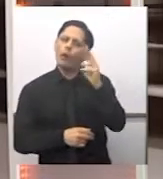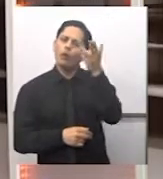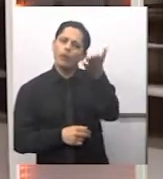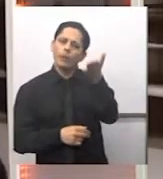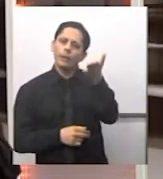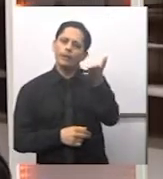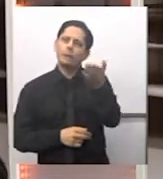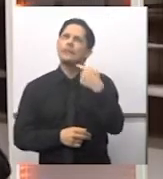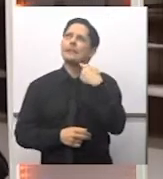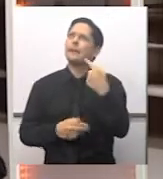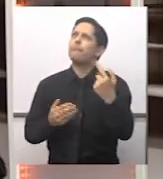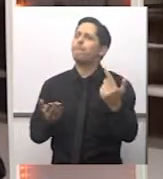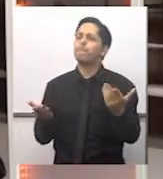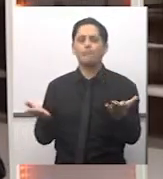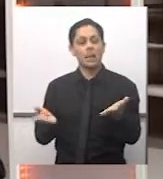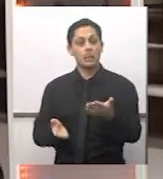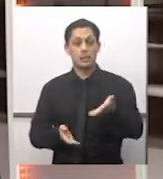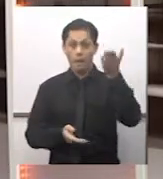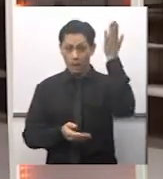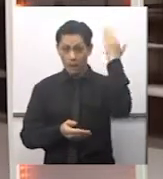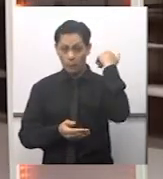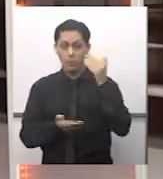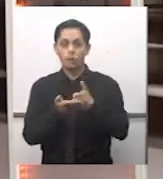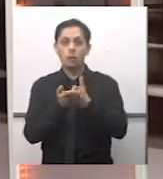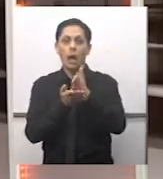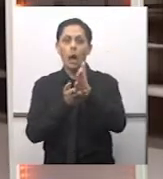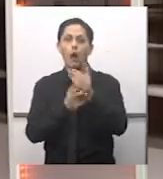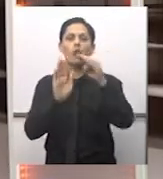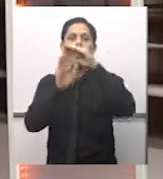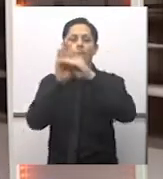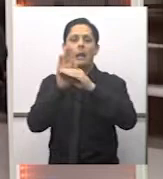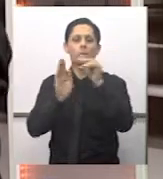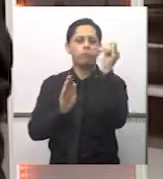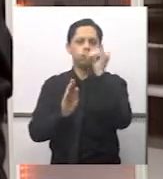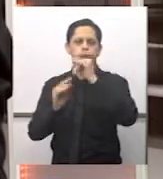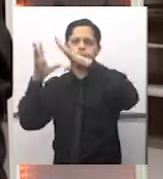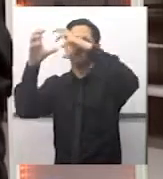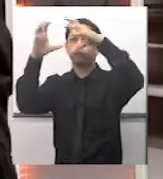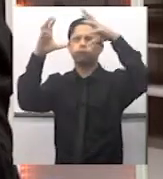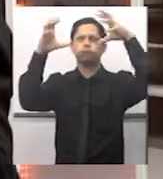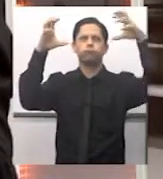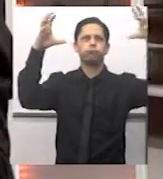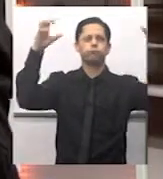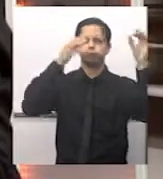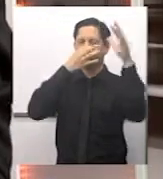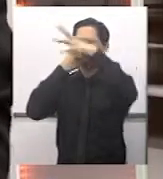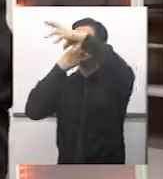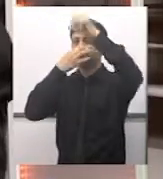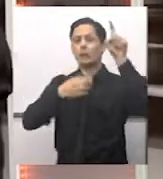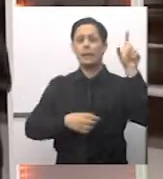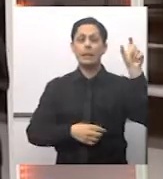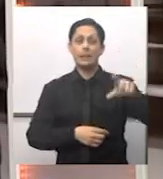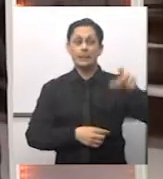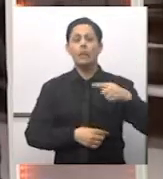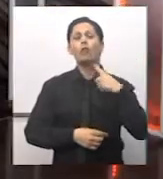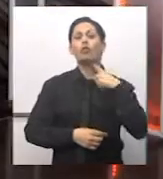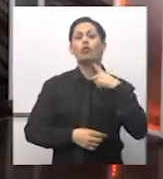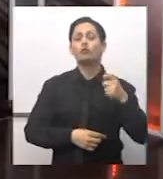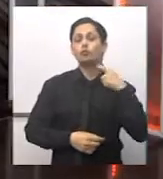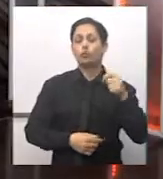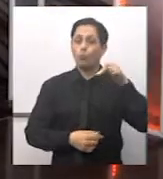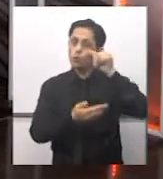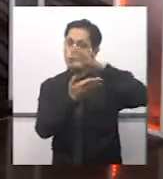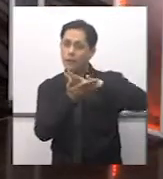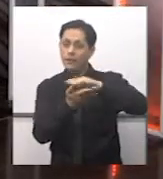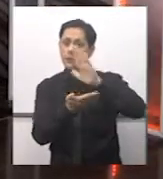recuerdo, intendente, que se había comenzado a hablar ya del plan de descontaminación de Quintero, Puchuncaví y Concón, cosa que en